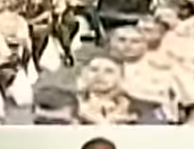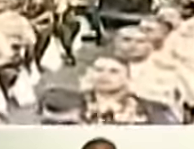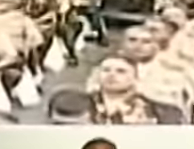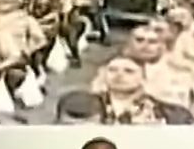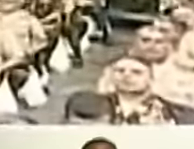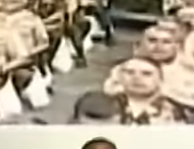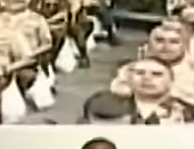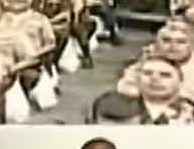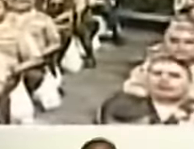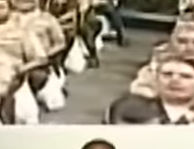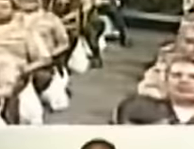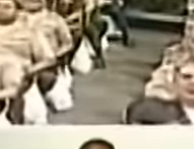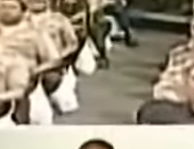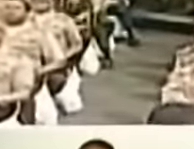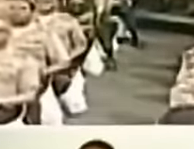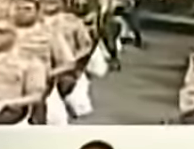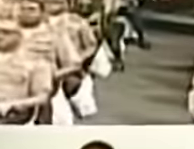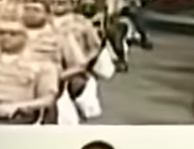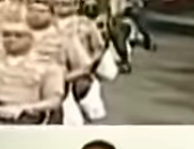Y con paciencia,